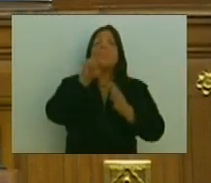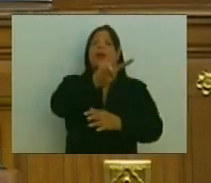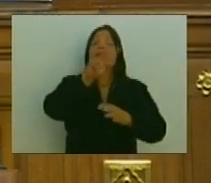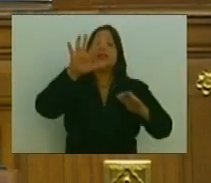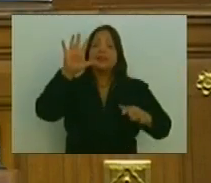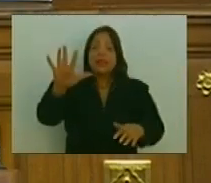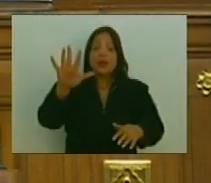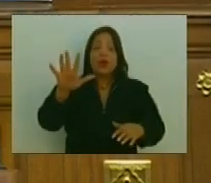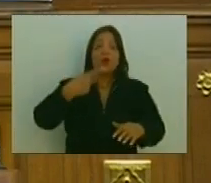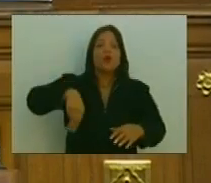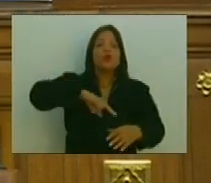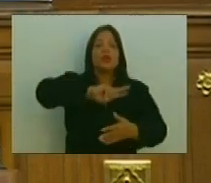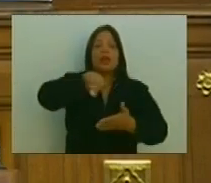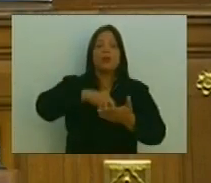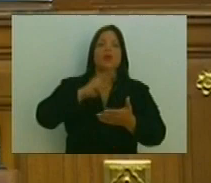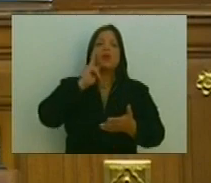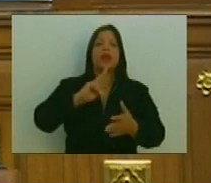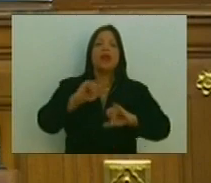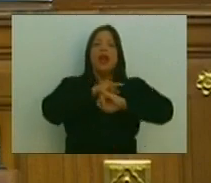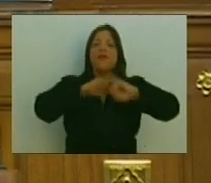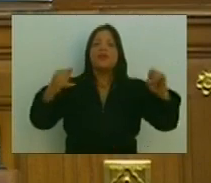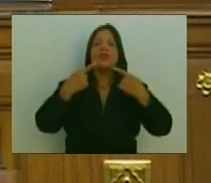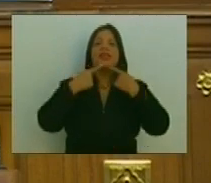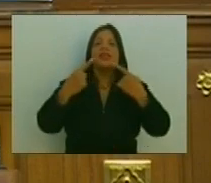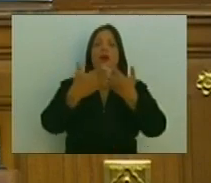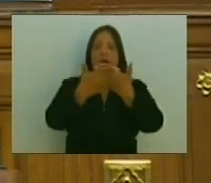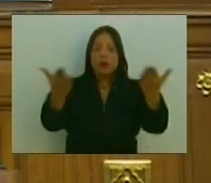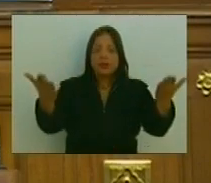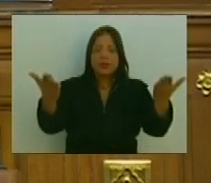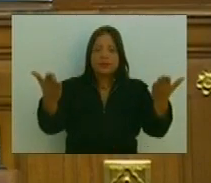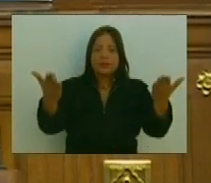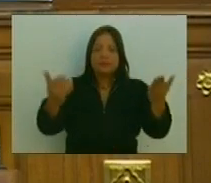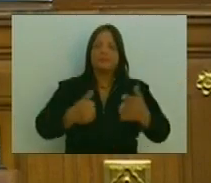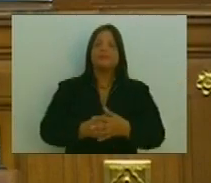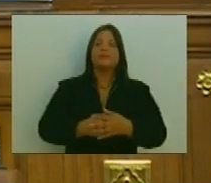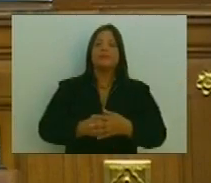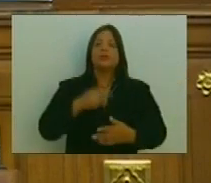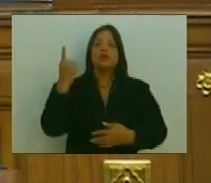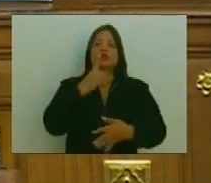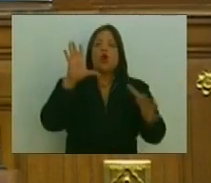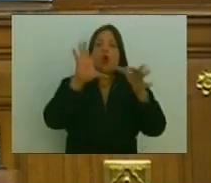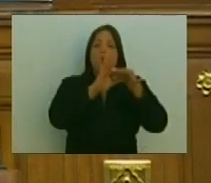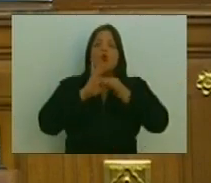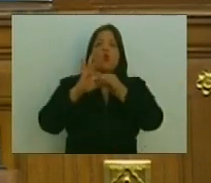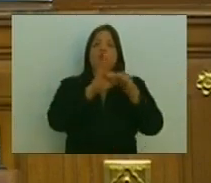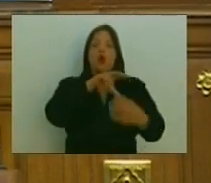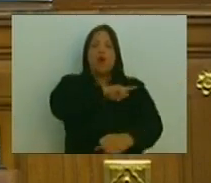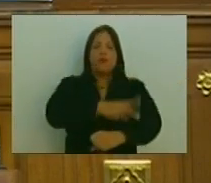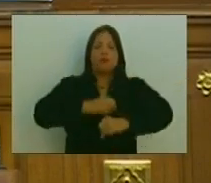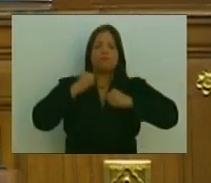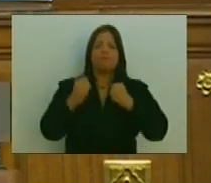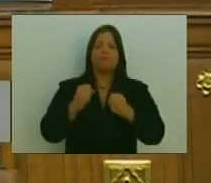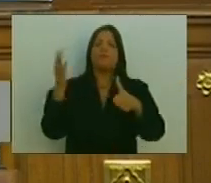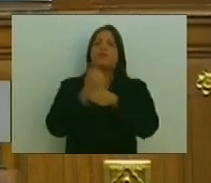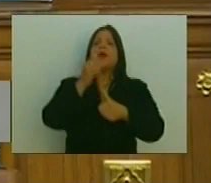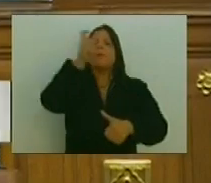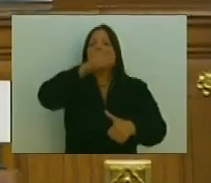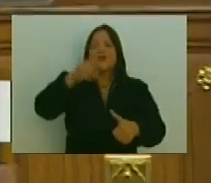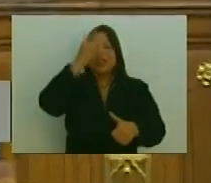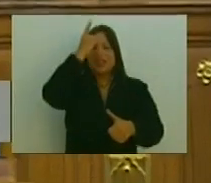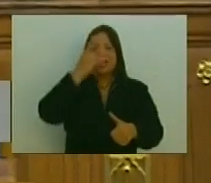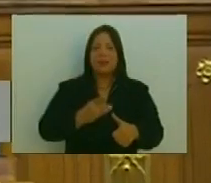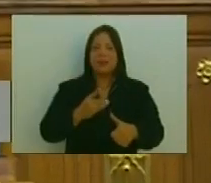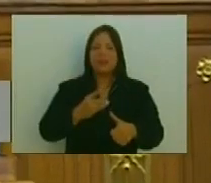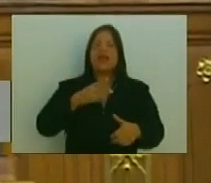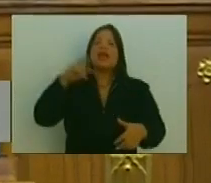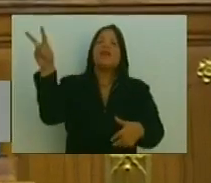en nuestra República. Termino diciendo, compatriota, que solo unidos nosotros lograremos que las personas con discapacidad y que